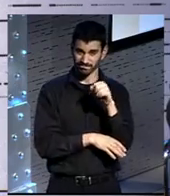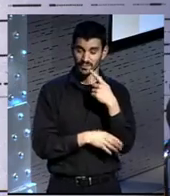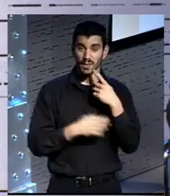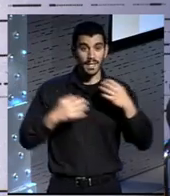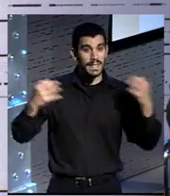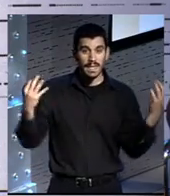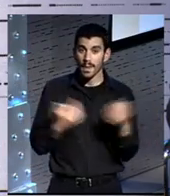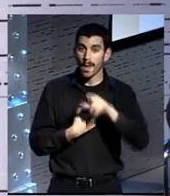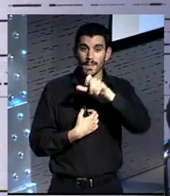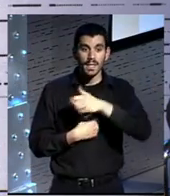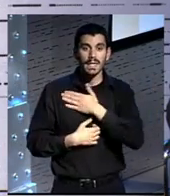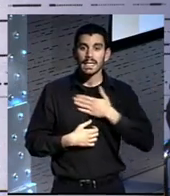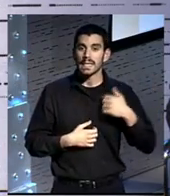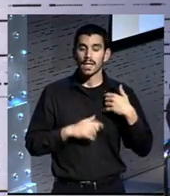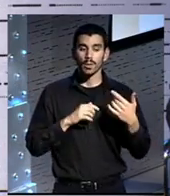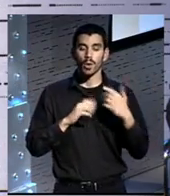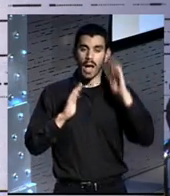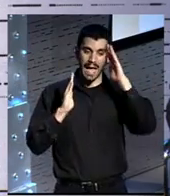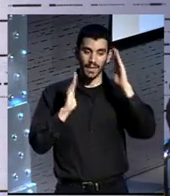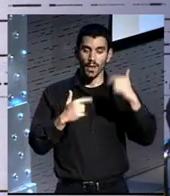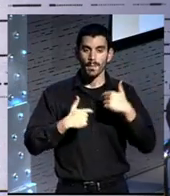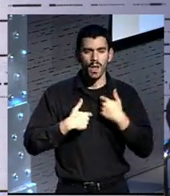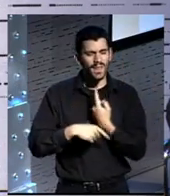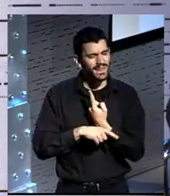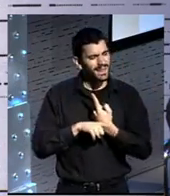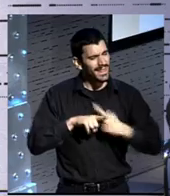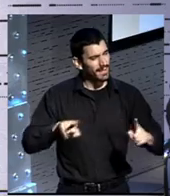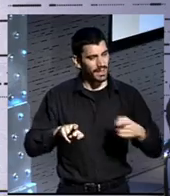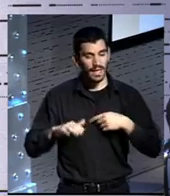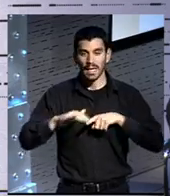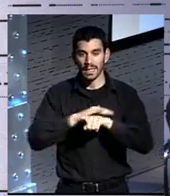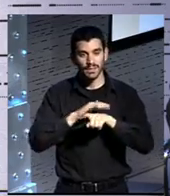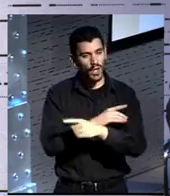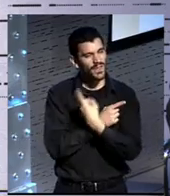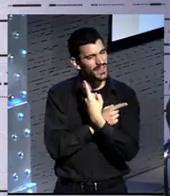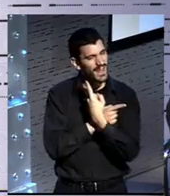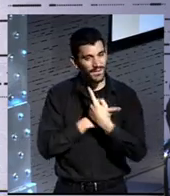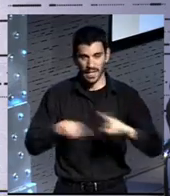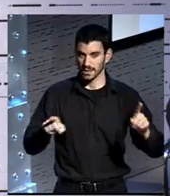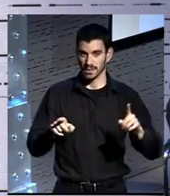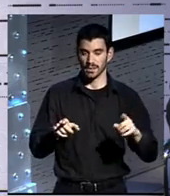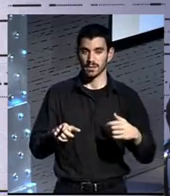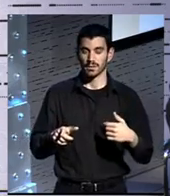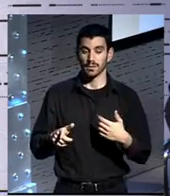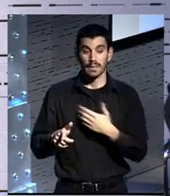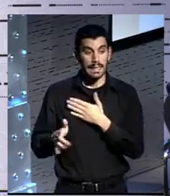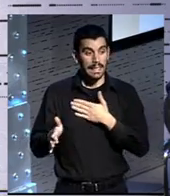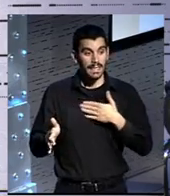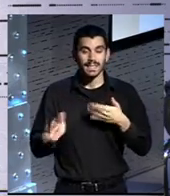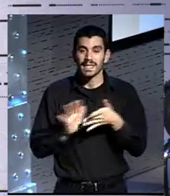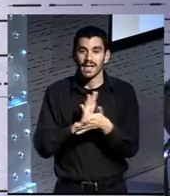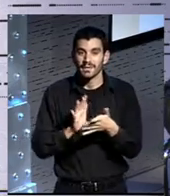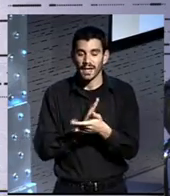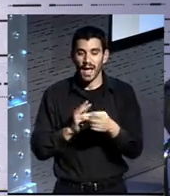gente quiere que se le trate de otra manera en las empresas, y que la gestión de las empresas sea distinta, que sea mucho más digital en la cultura, no en el uso de